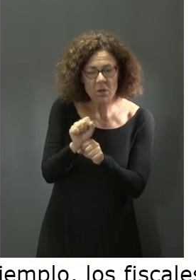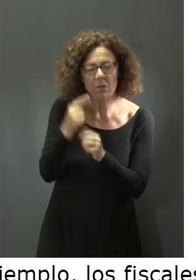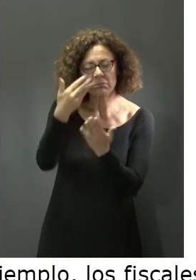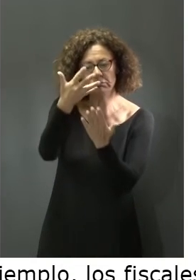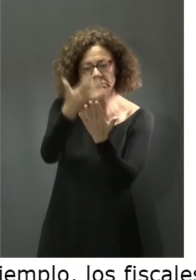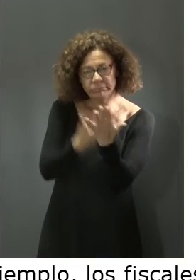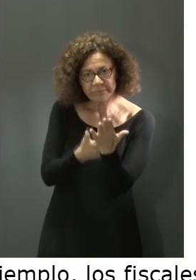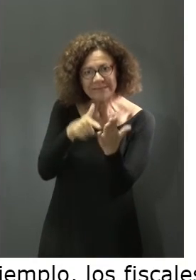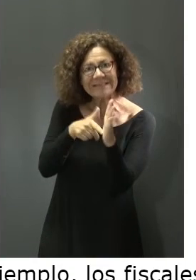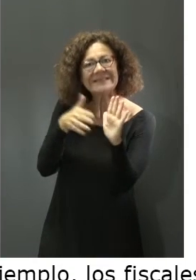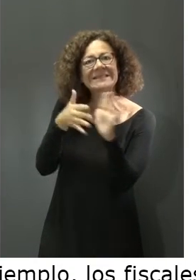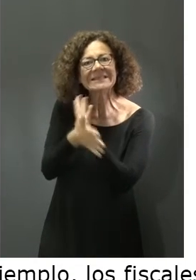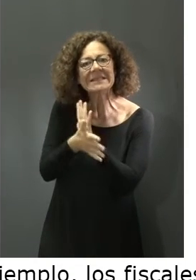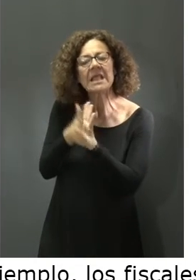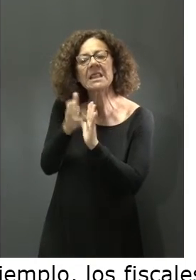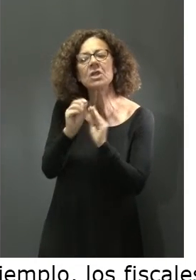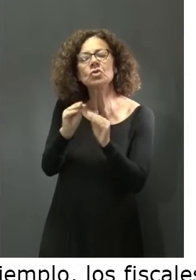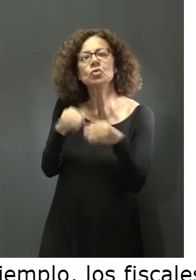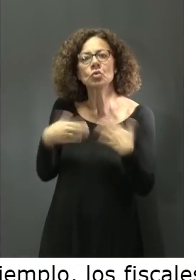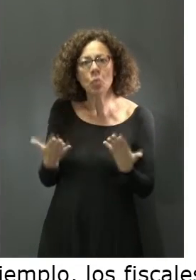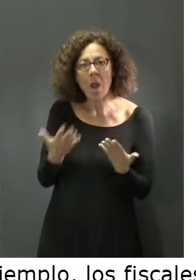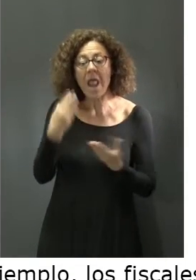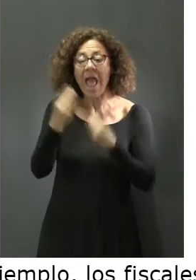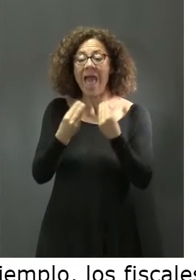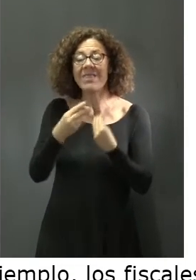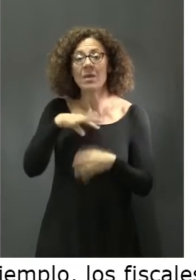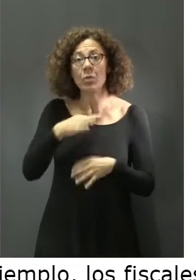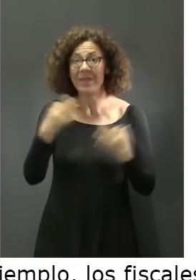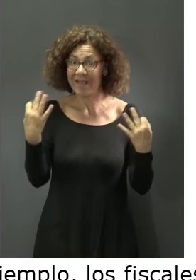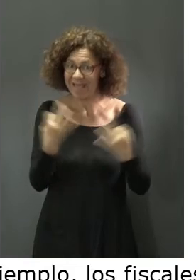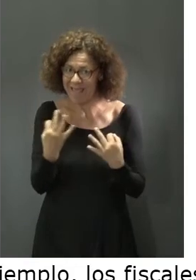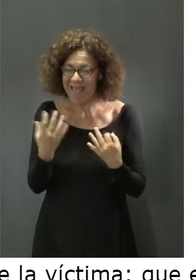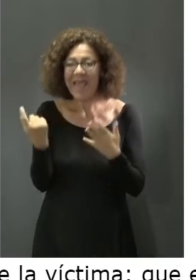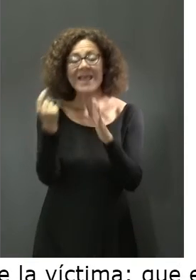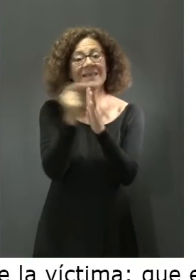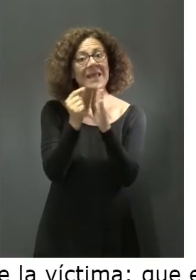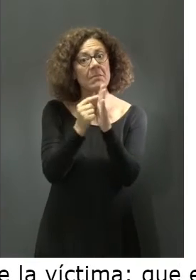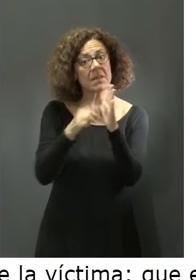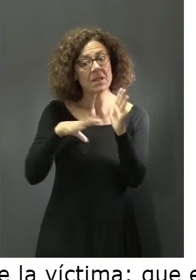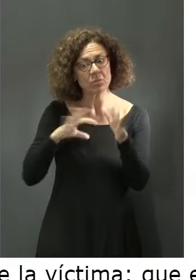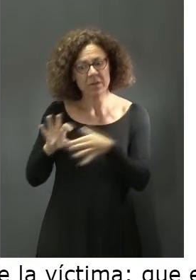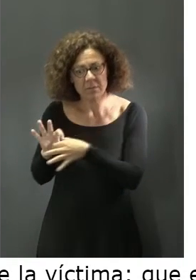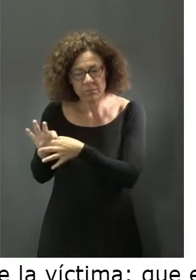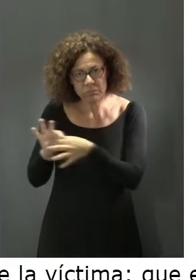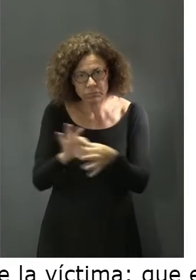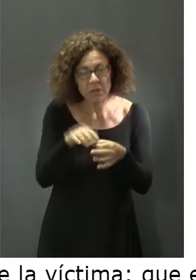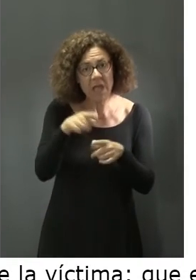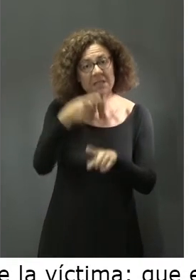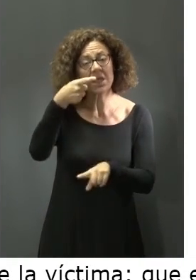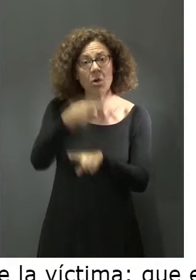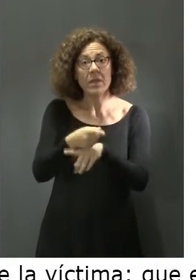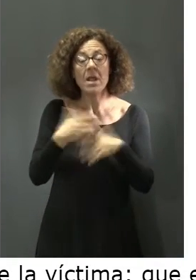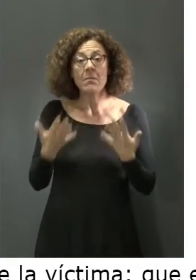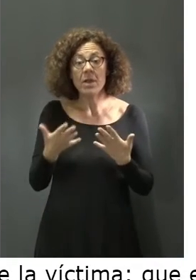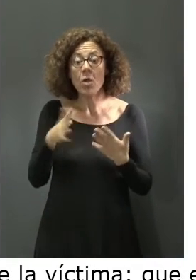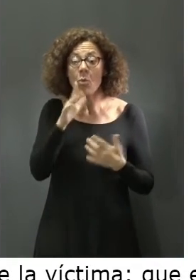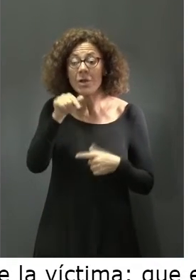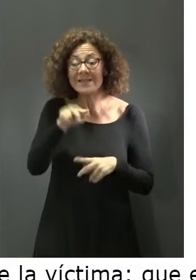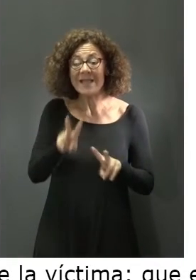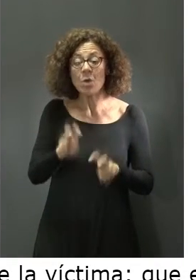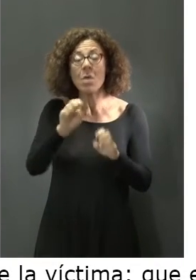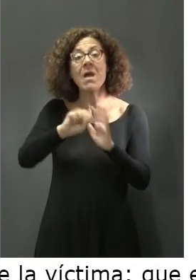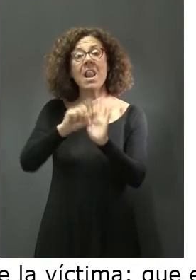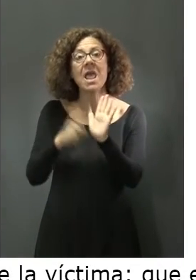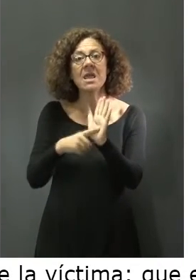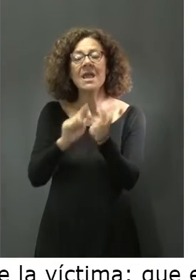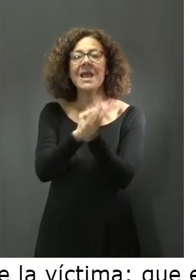lo que son sus derechos, cómo puede actuar, qué medidas puede llevar aparejada o no la orden de protección. Pero a raíz de esta nueva ley lo